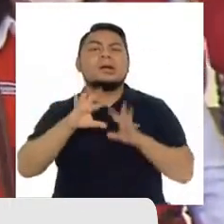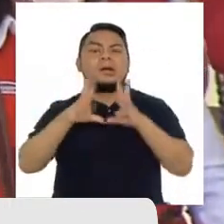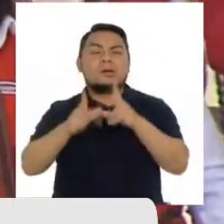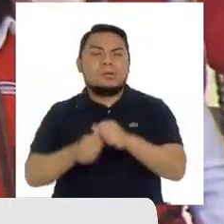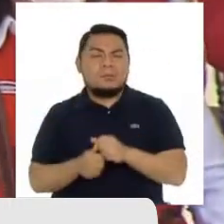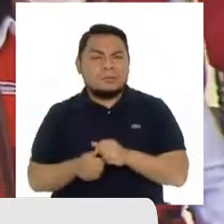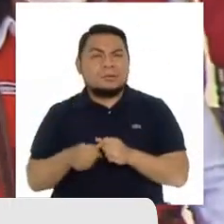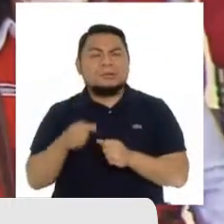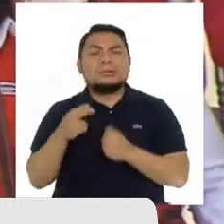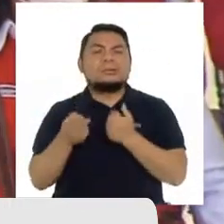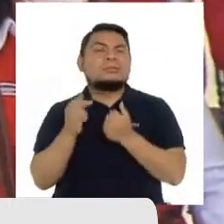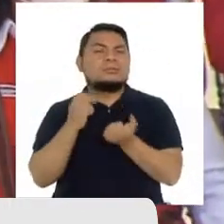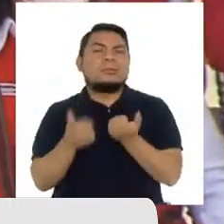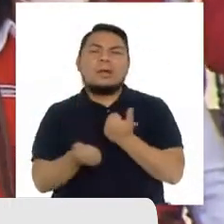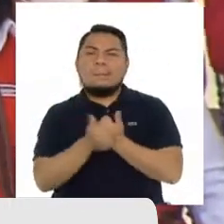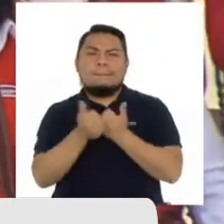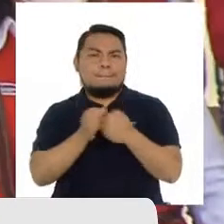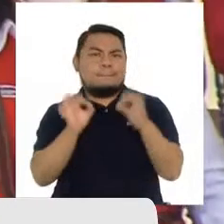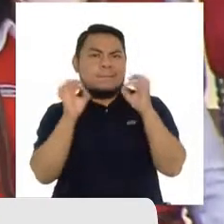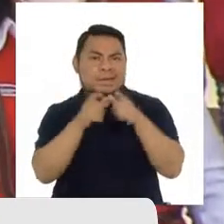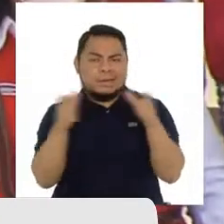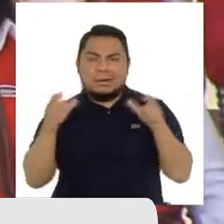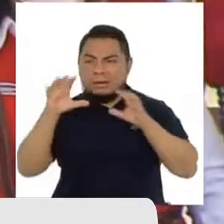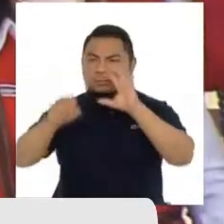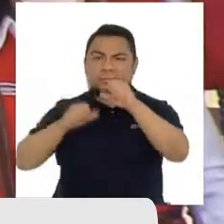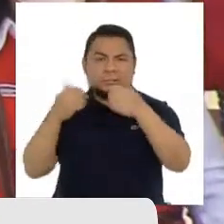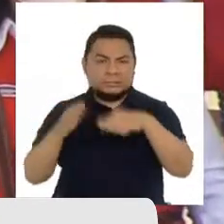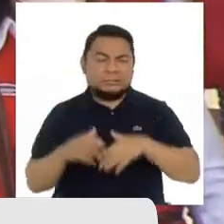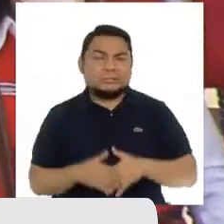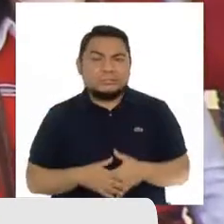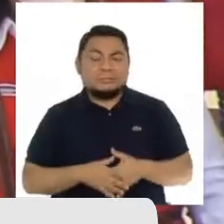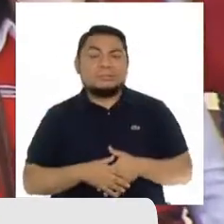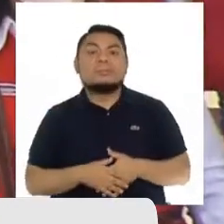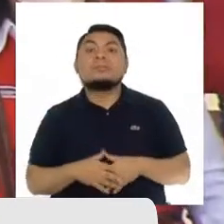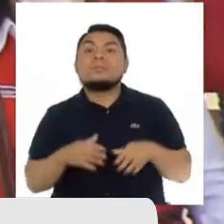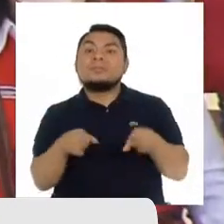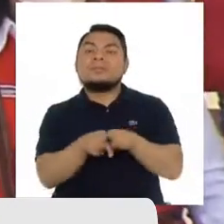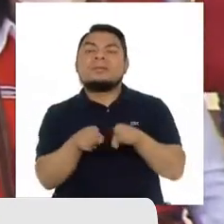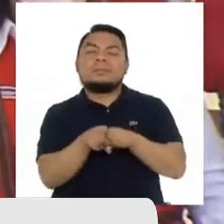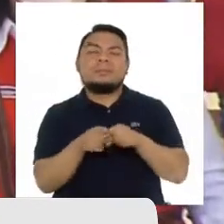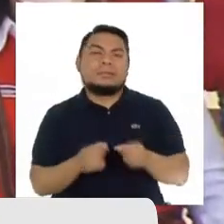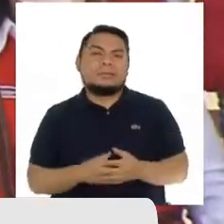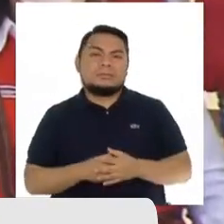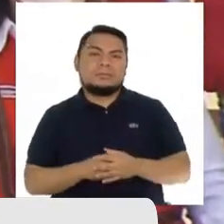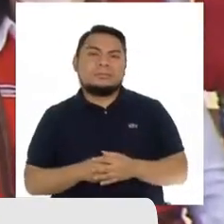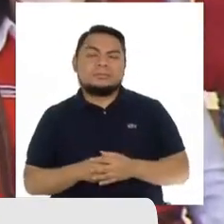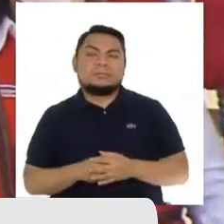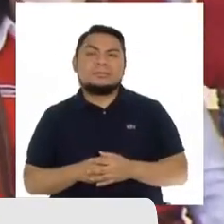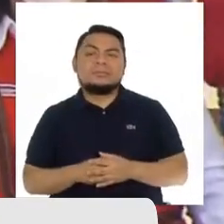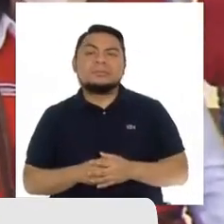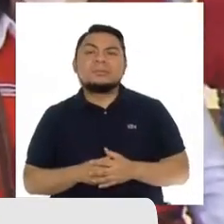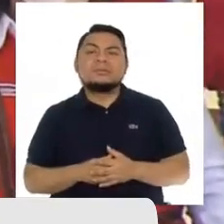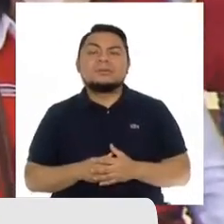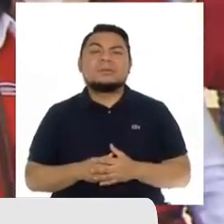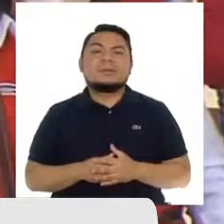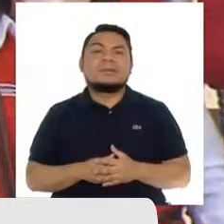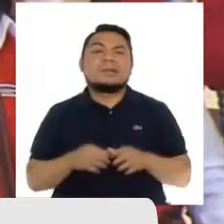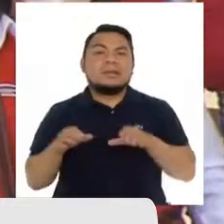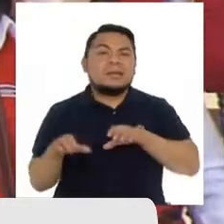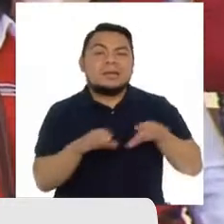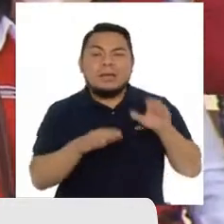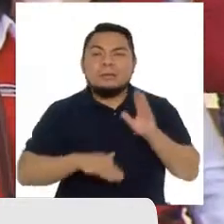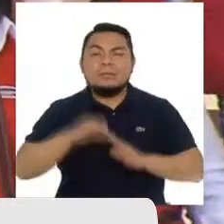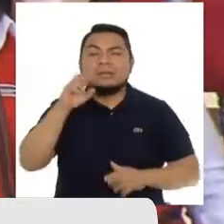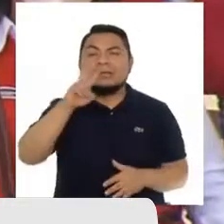cometieron delitos de alta complejidad así mismo se realizaron más